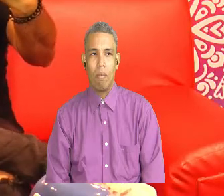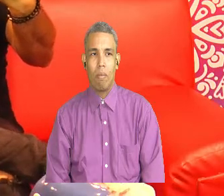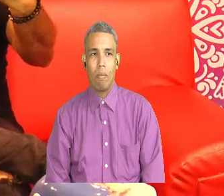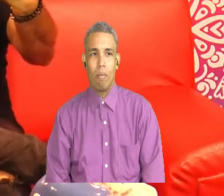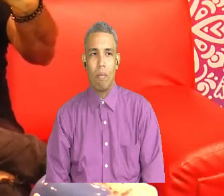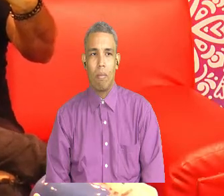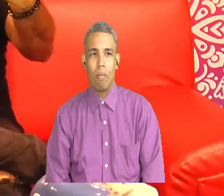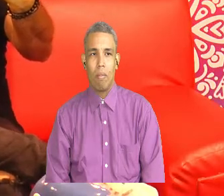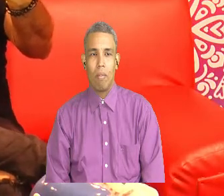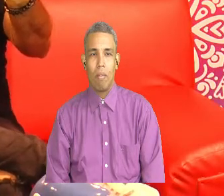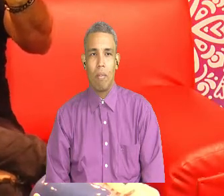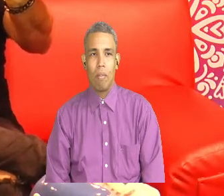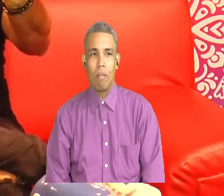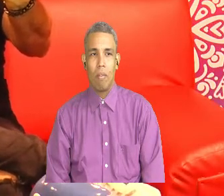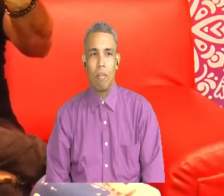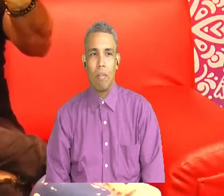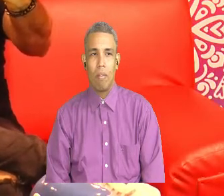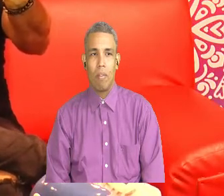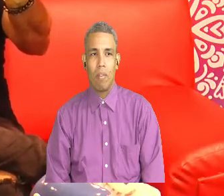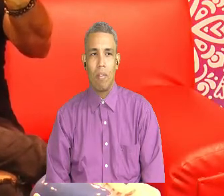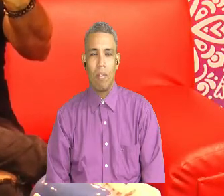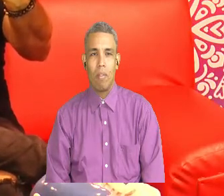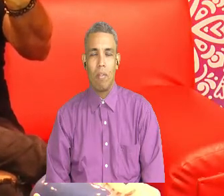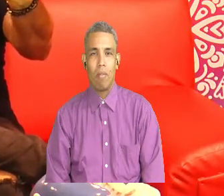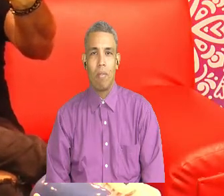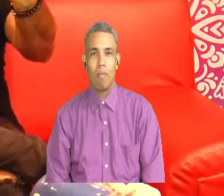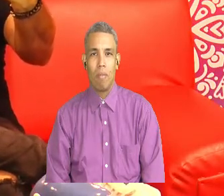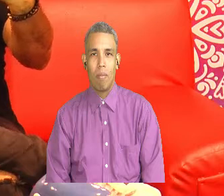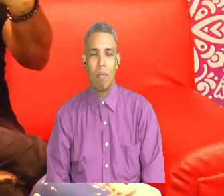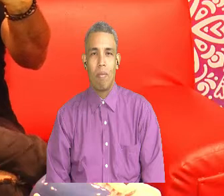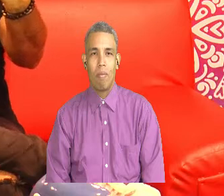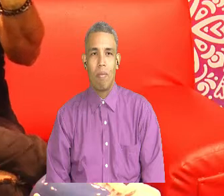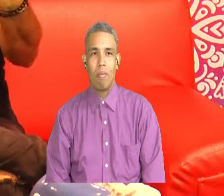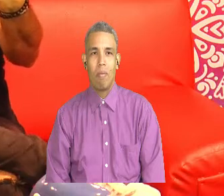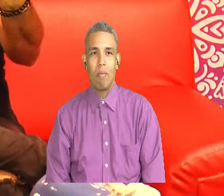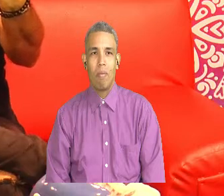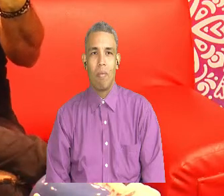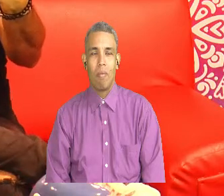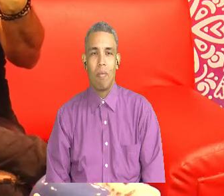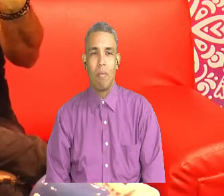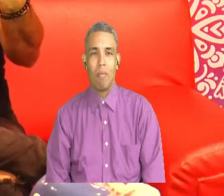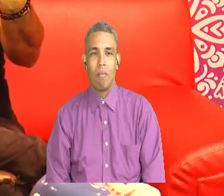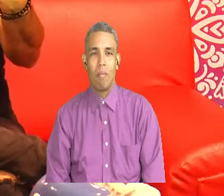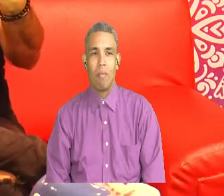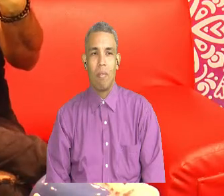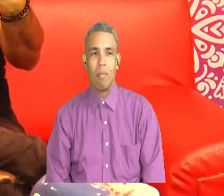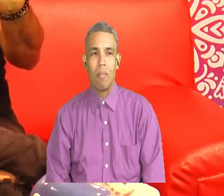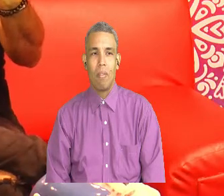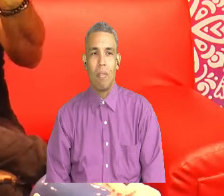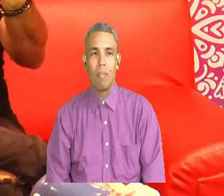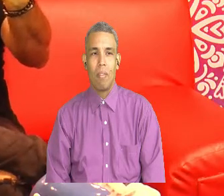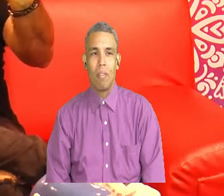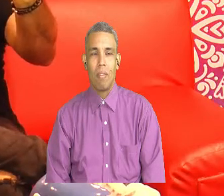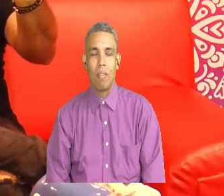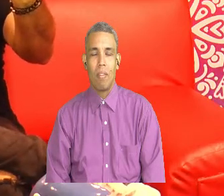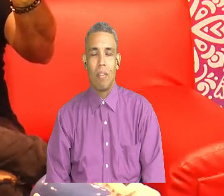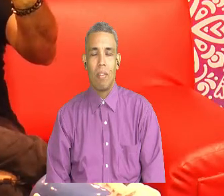He sorprendido con el canto de las aves, confundido en